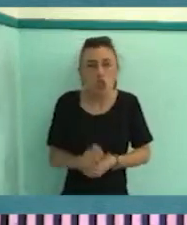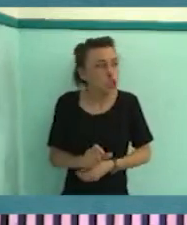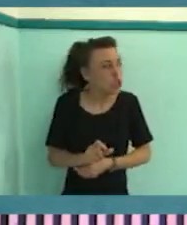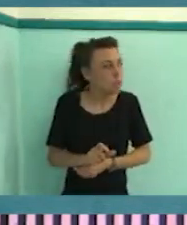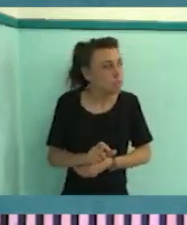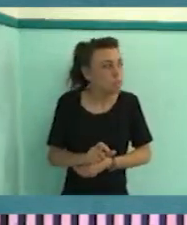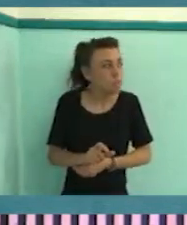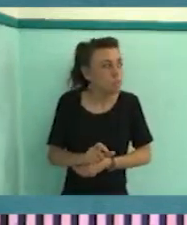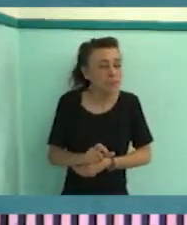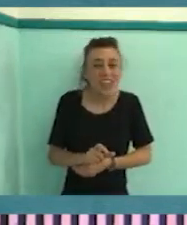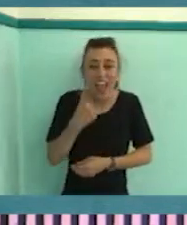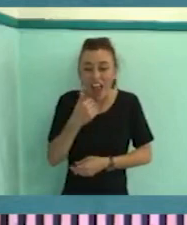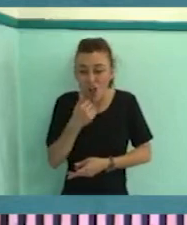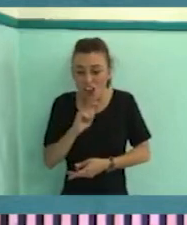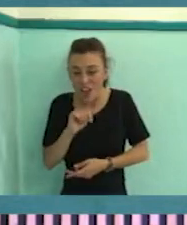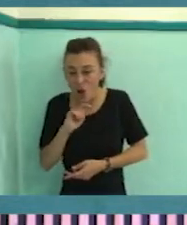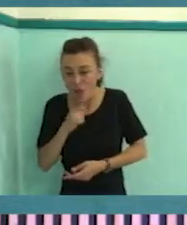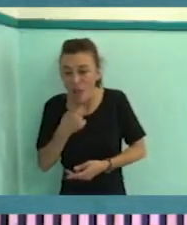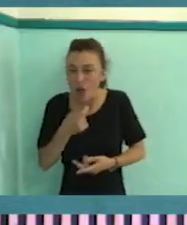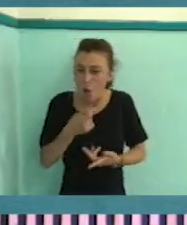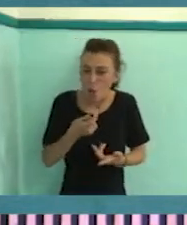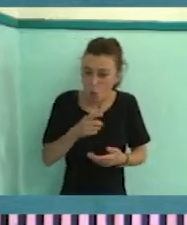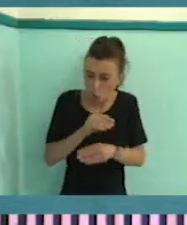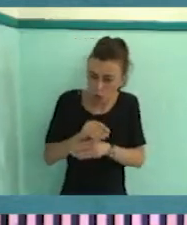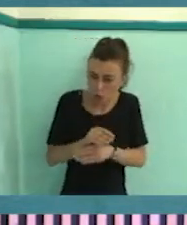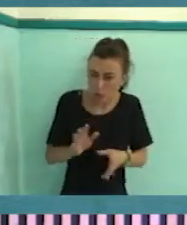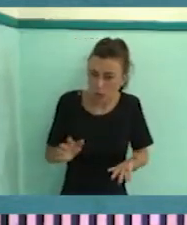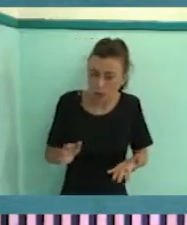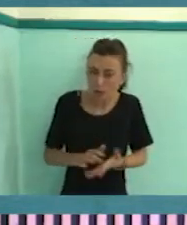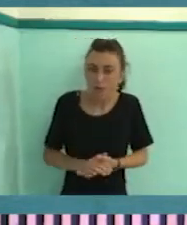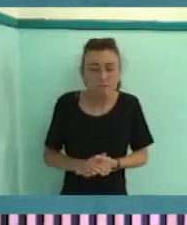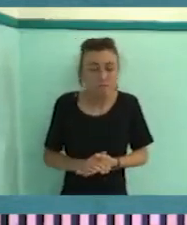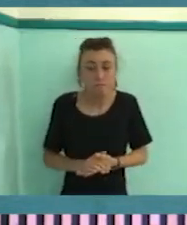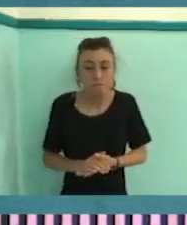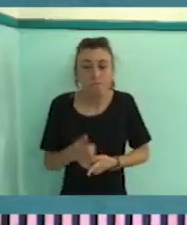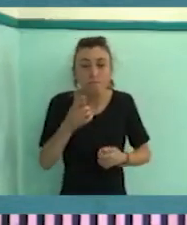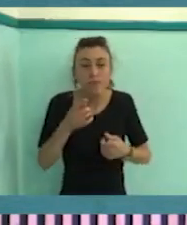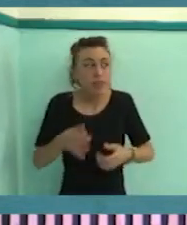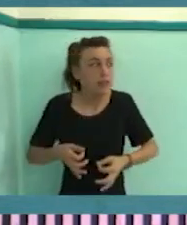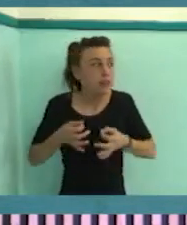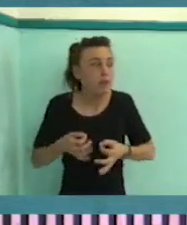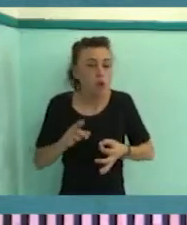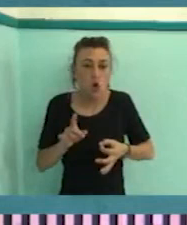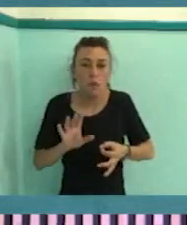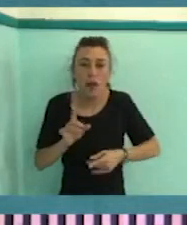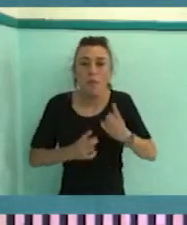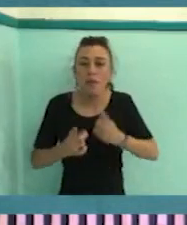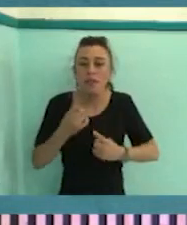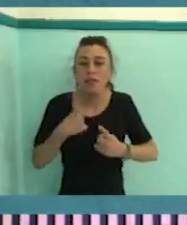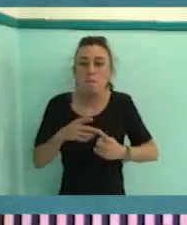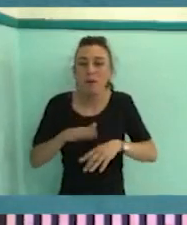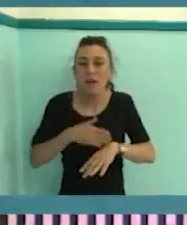no es Ay me molesta Michelin Es que a veces no siempre pero a veces llega a ser realmente Una un impedimento para